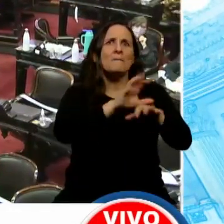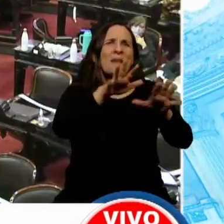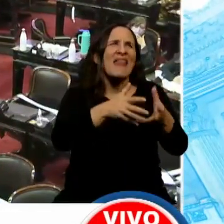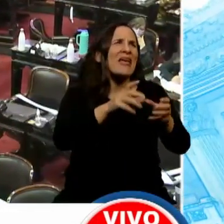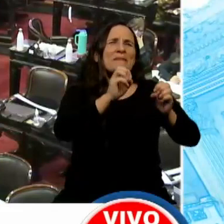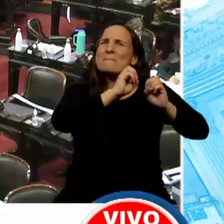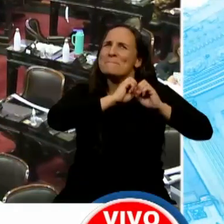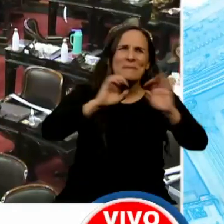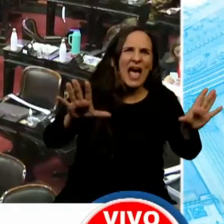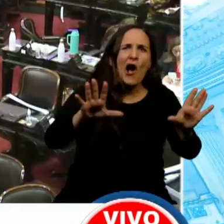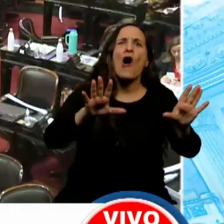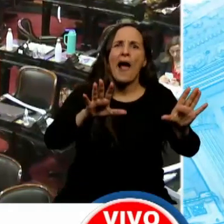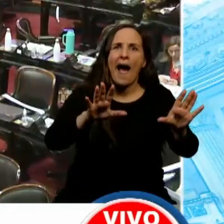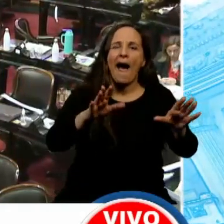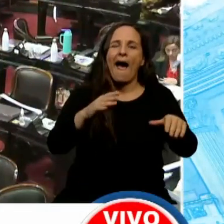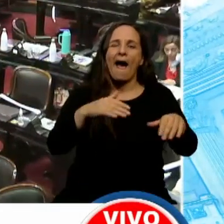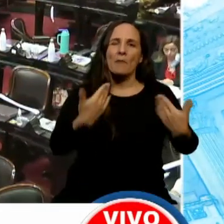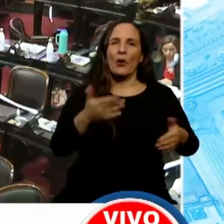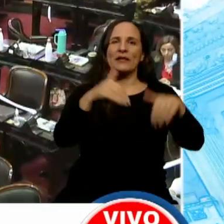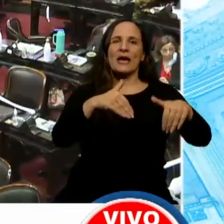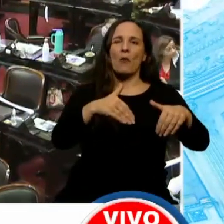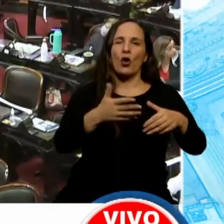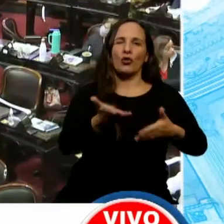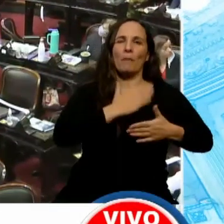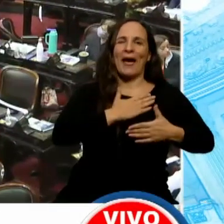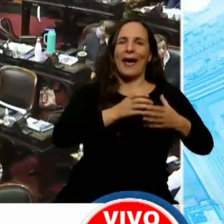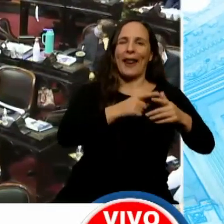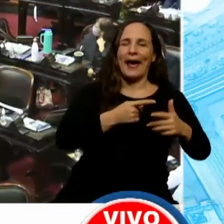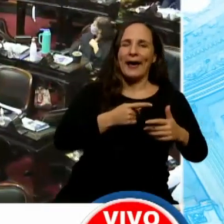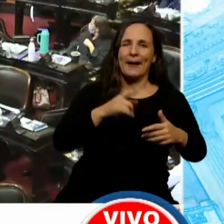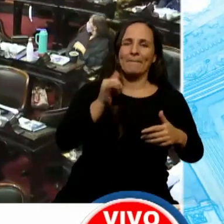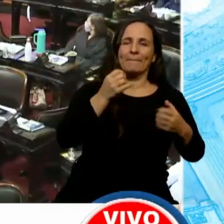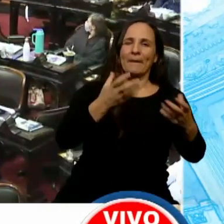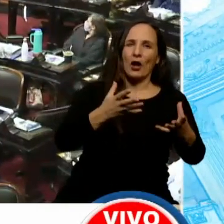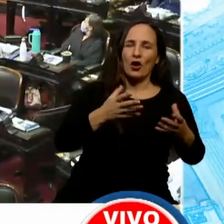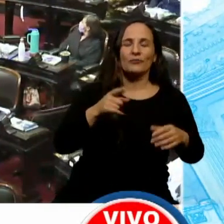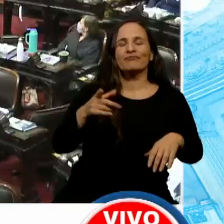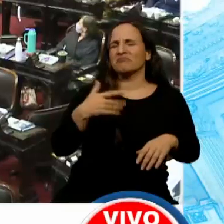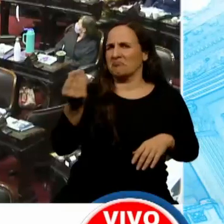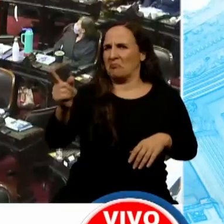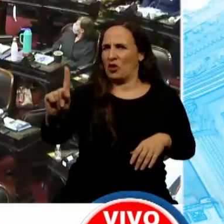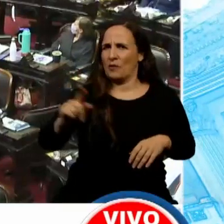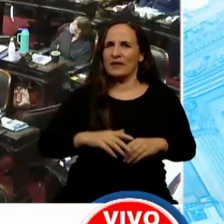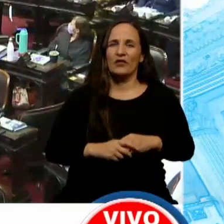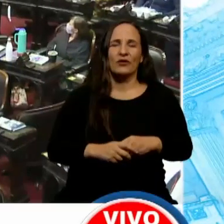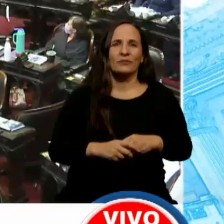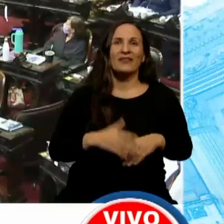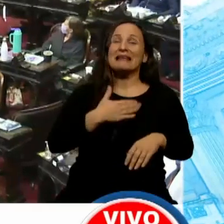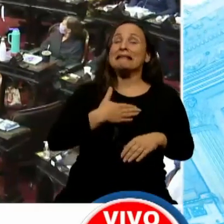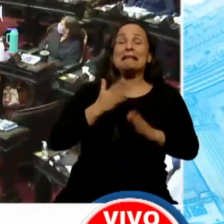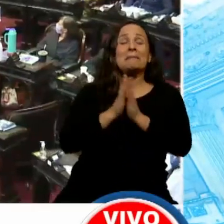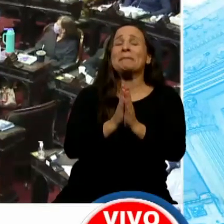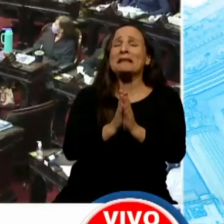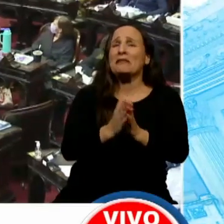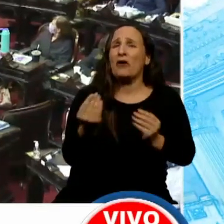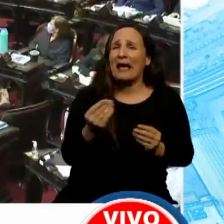en Argentina, más posibilidades electorales tienen. Y por sobre todas las cosas, licenciado, le pido, no le tema a